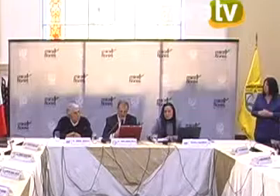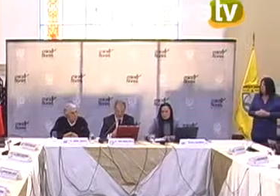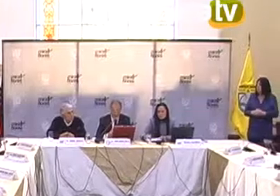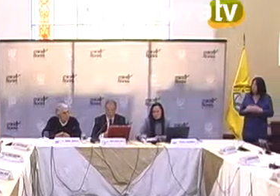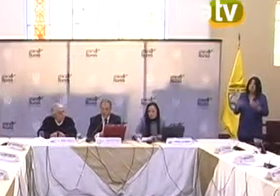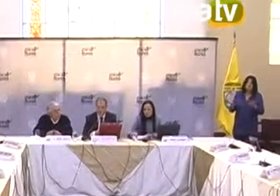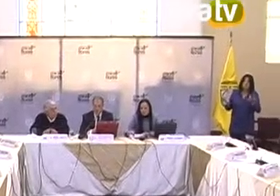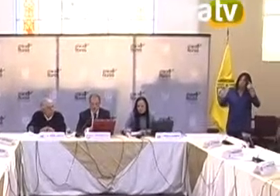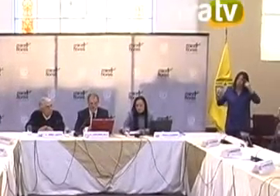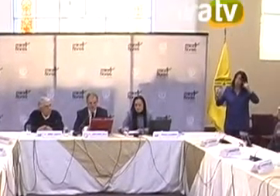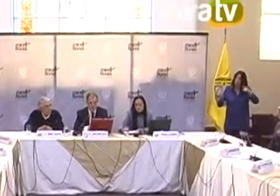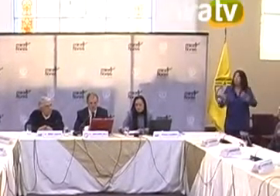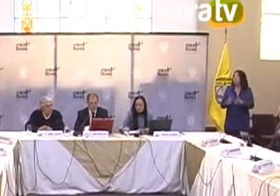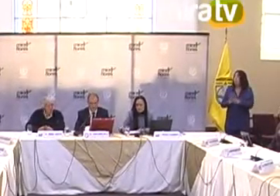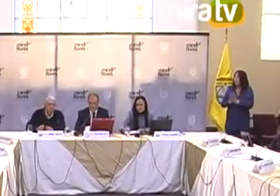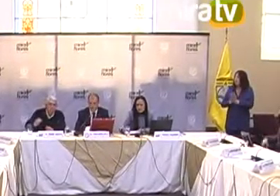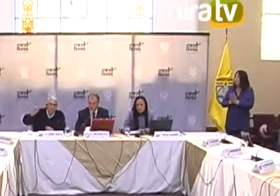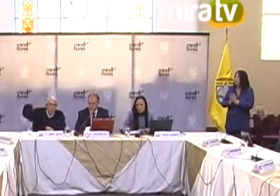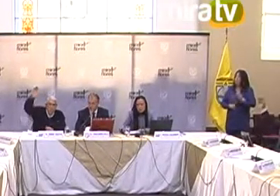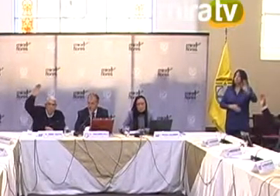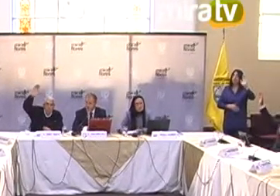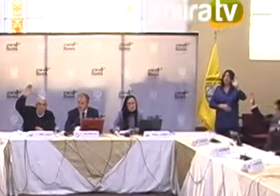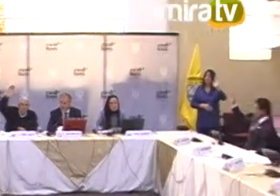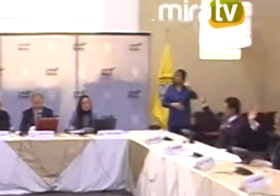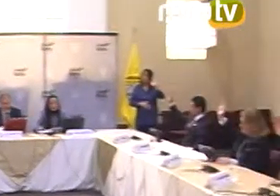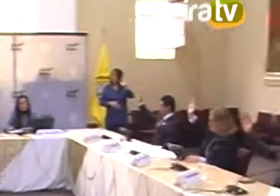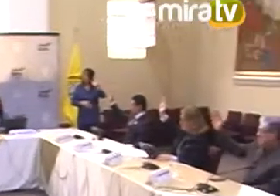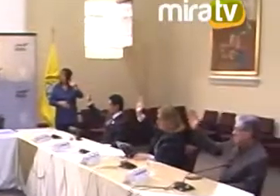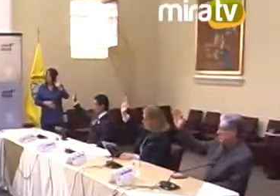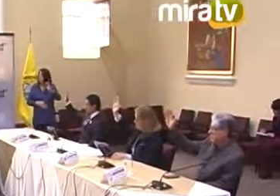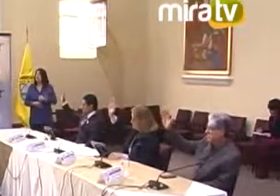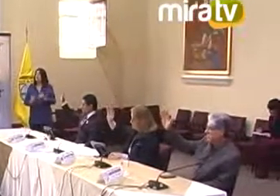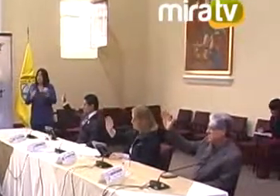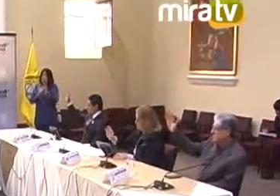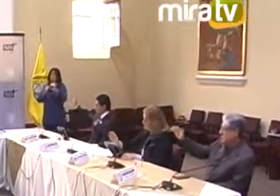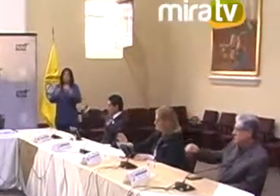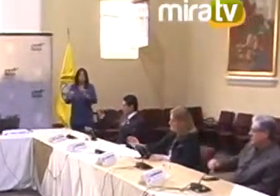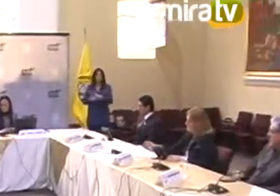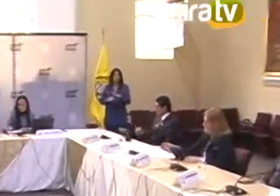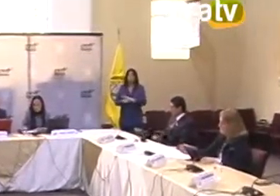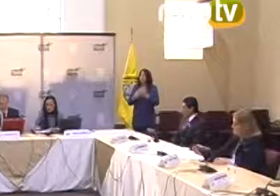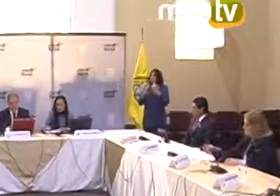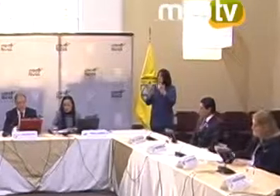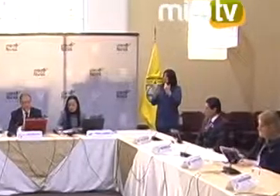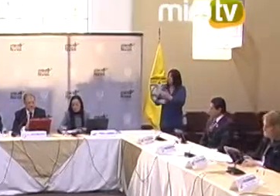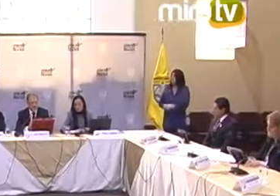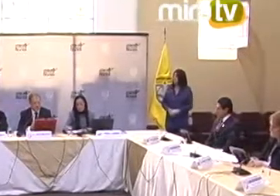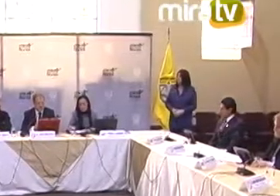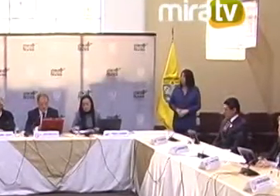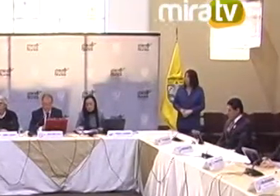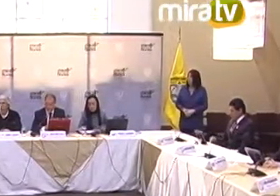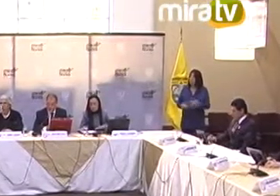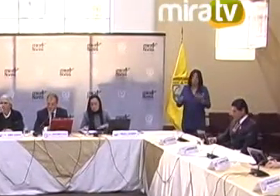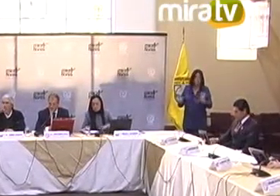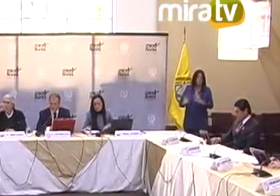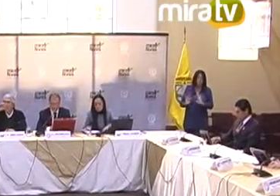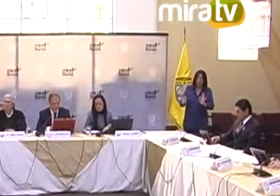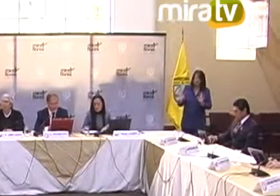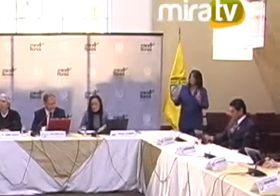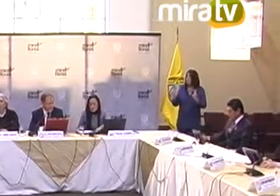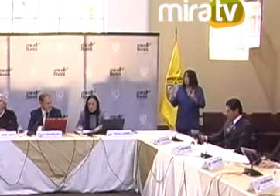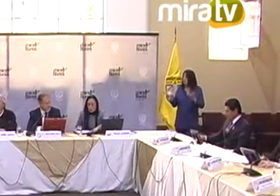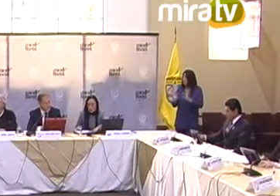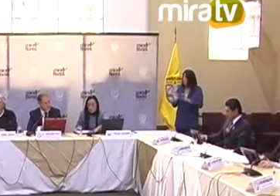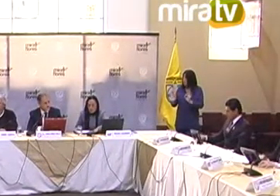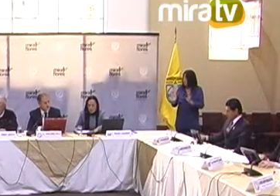Si hay acuerdo, por favor, si no se expresaron en señal de conformidad. Ha sido aprobado por unanimidad. Muchísimas gracias. Entiendo que no tenemos más temas que